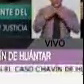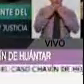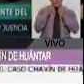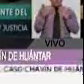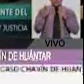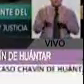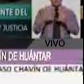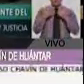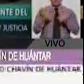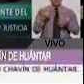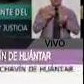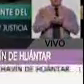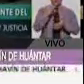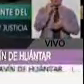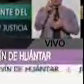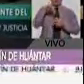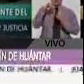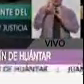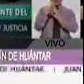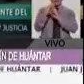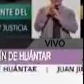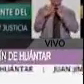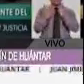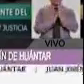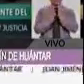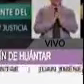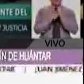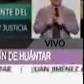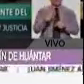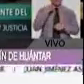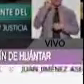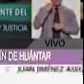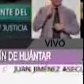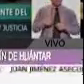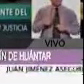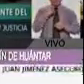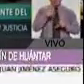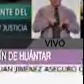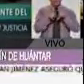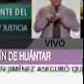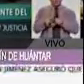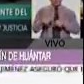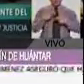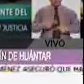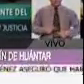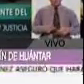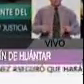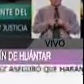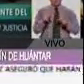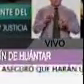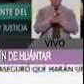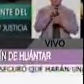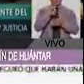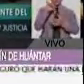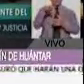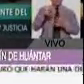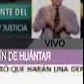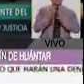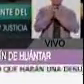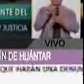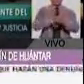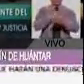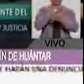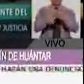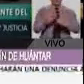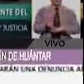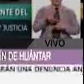abriendo de que las ONG o los defensores de los derechos humanos, por este caso Chavín de Huántar, puedan pedir la anulación de las sentencias